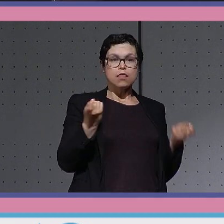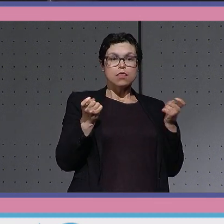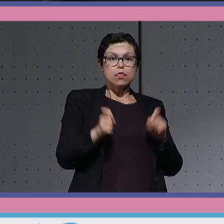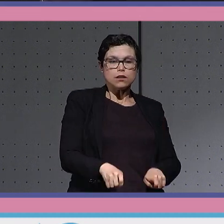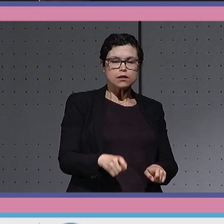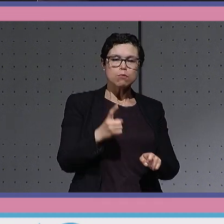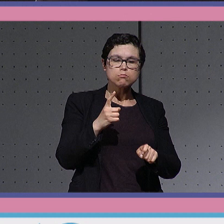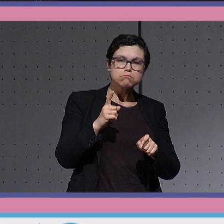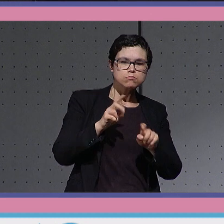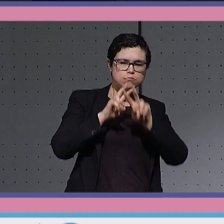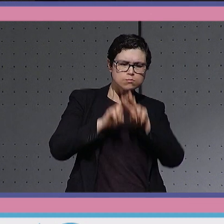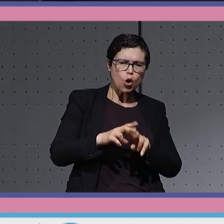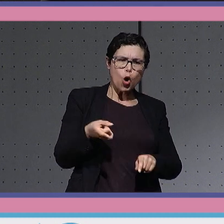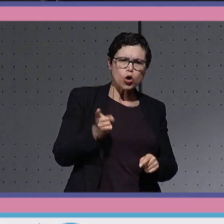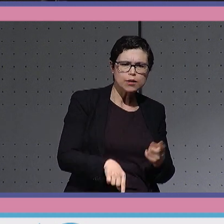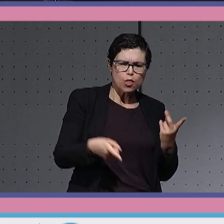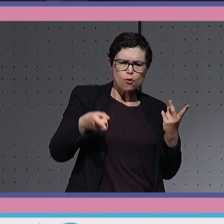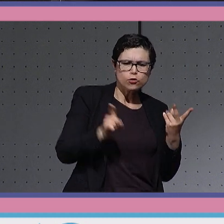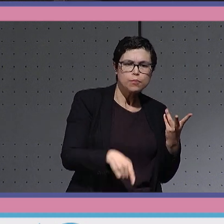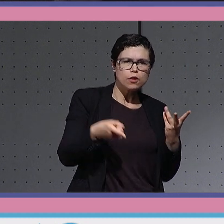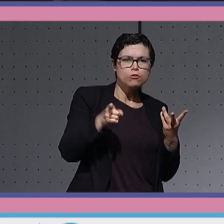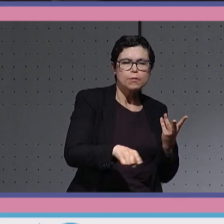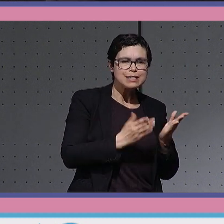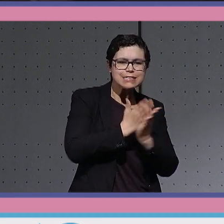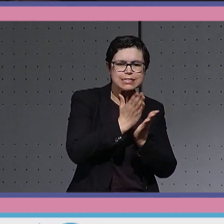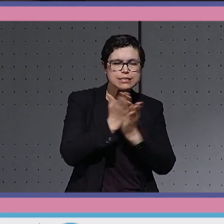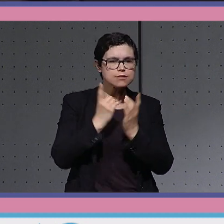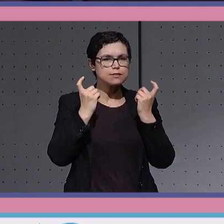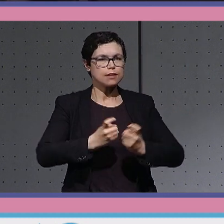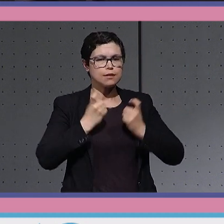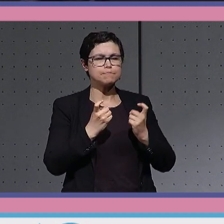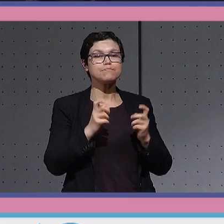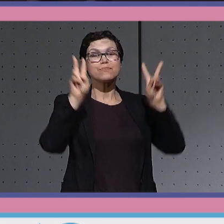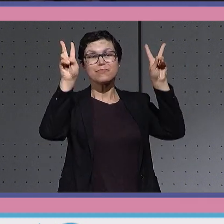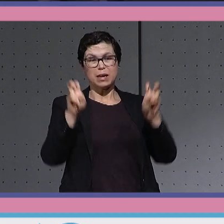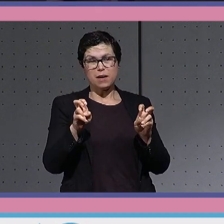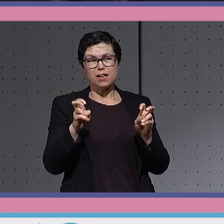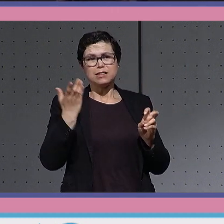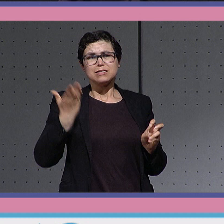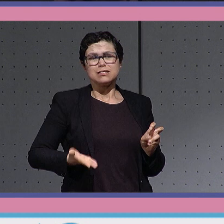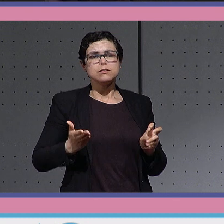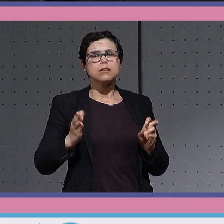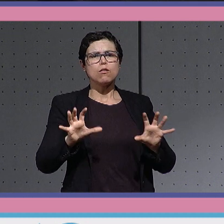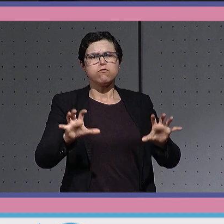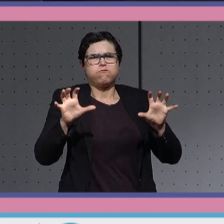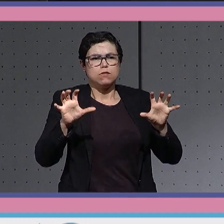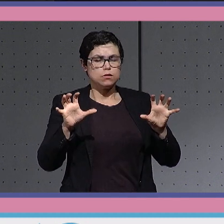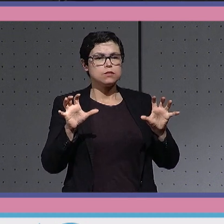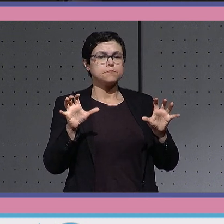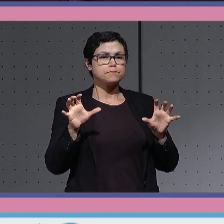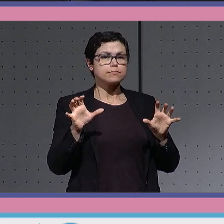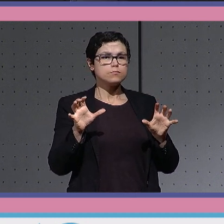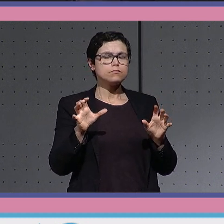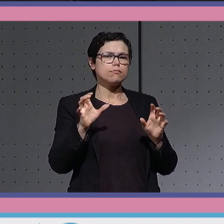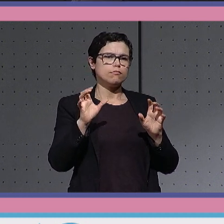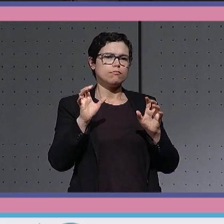opción más y podemos hacer algo distinto, ¿vale? En relación a irritabilidad, importante. Uno de los síntomas fundamentales que aparecen no son el trastorno